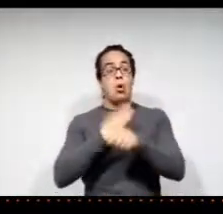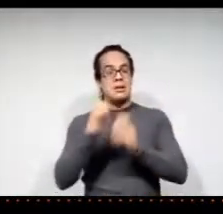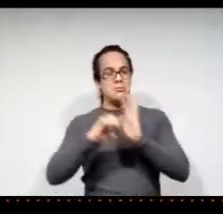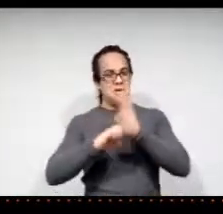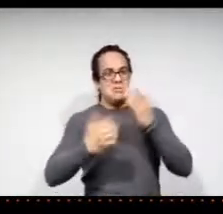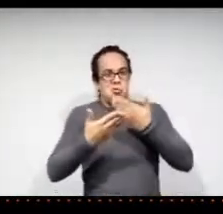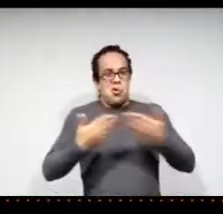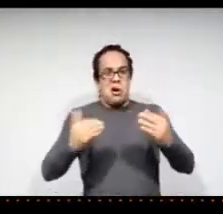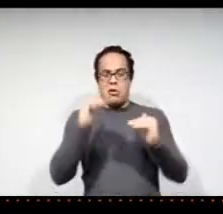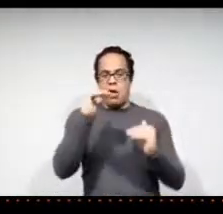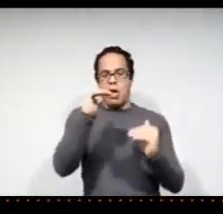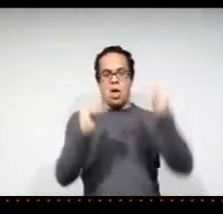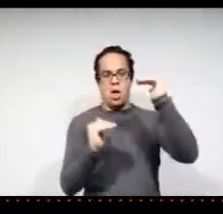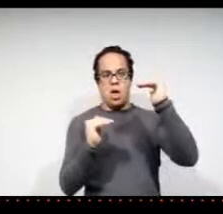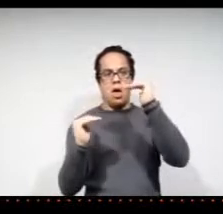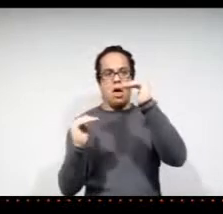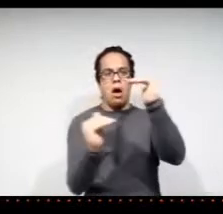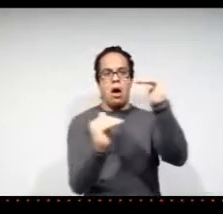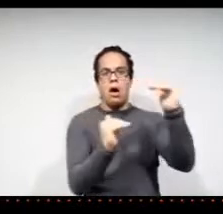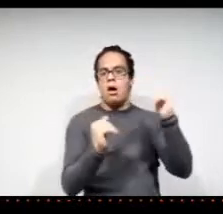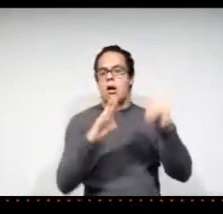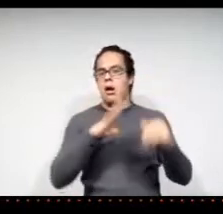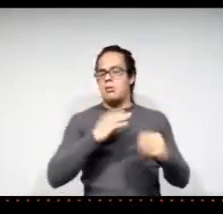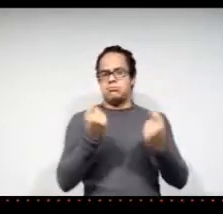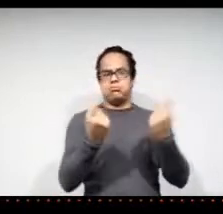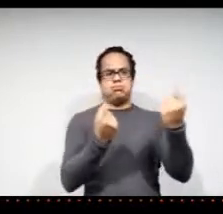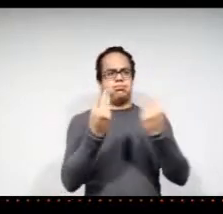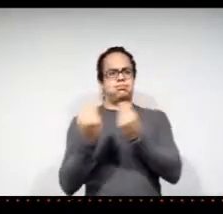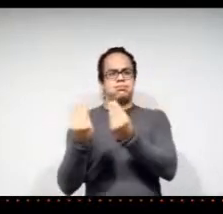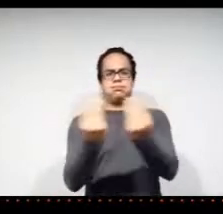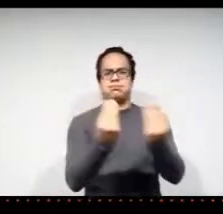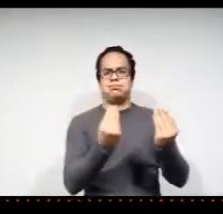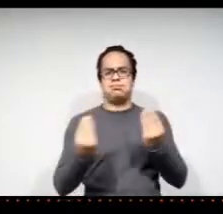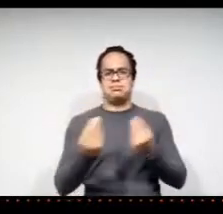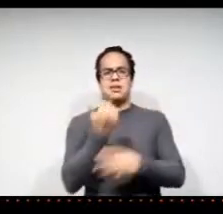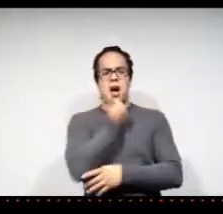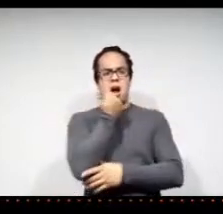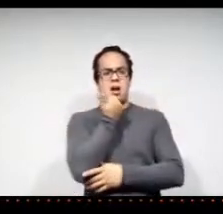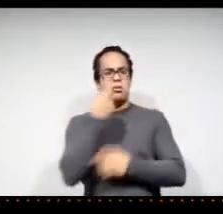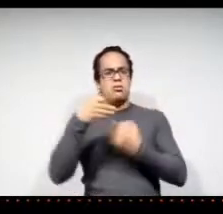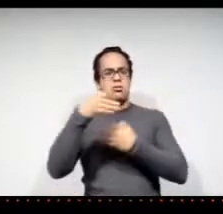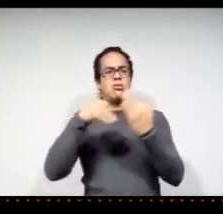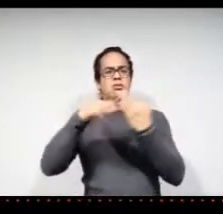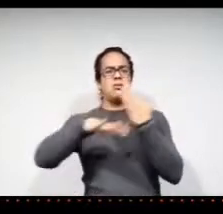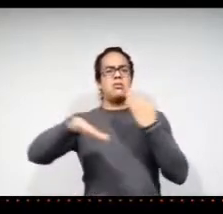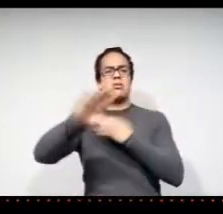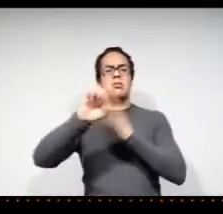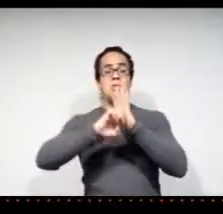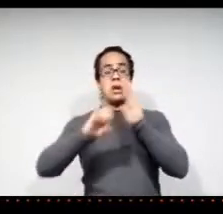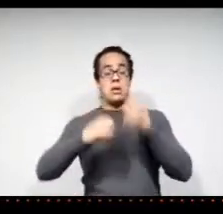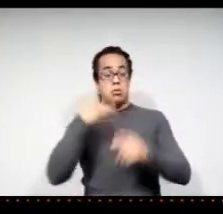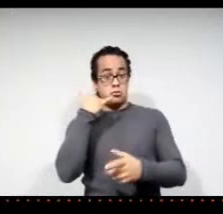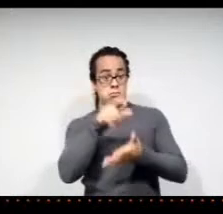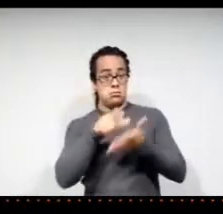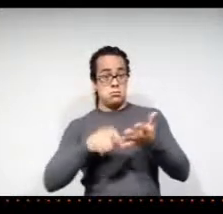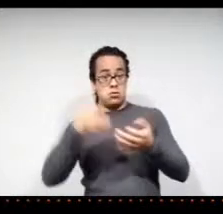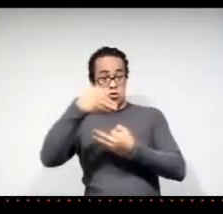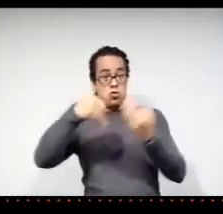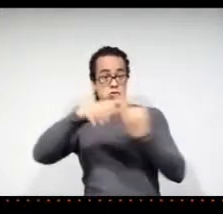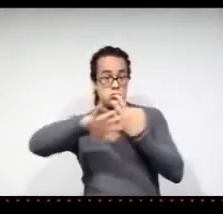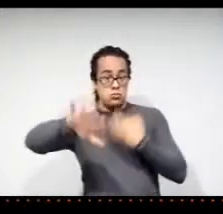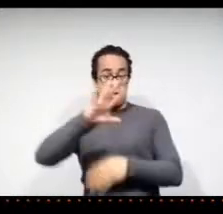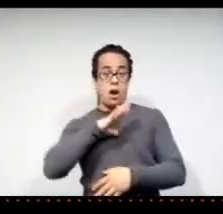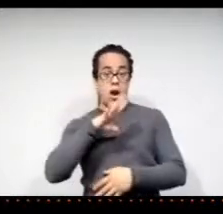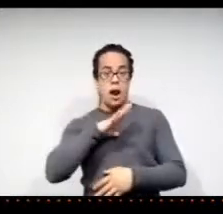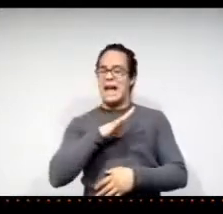que existen, y ahorita mencionamos que prácticamente todos los alumnos tienen dispositivos, pero estamos hablando de un grupo